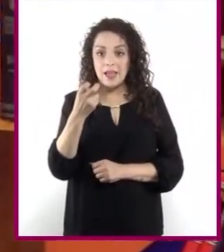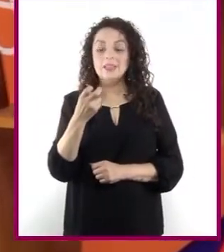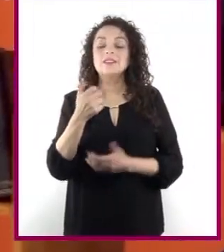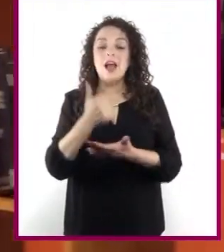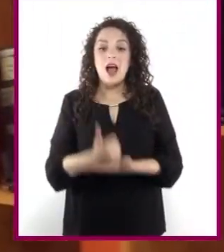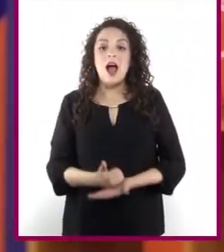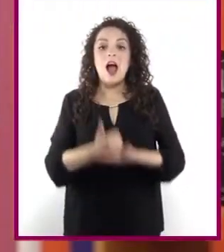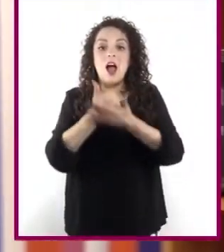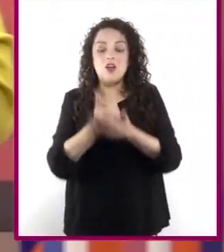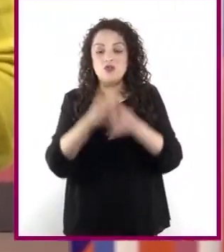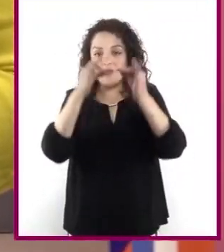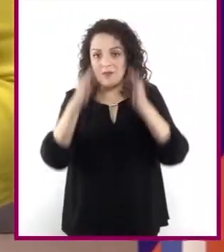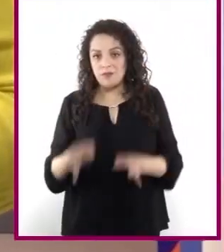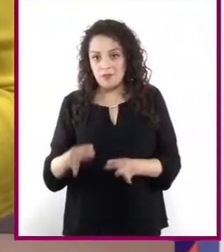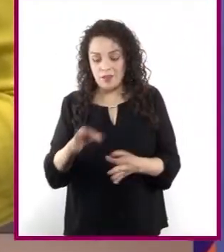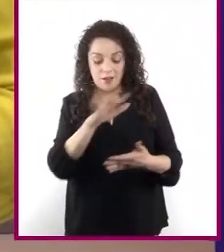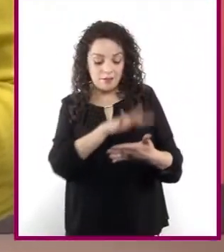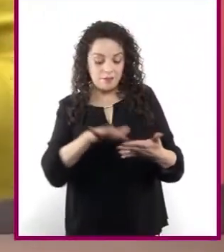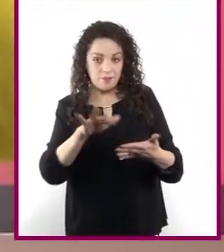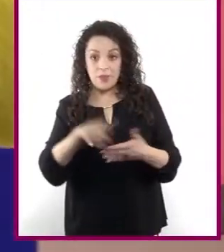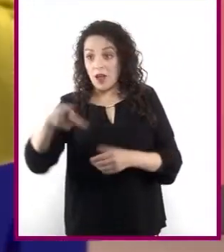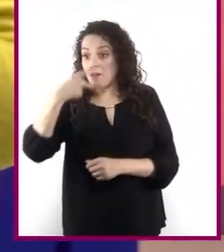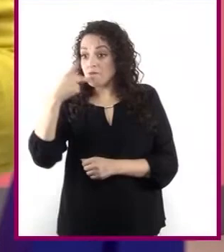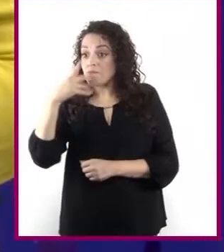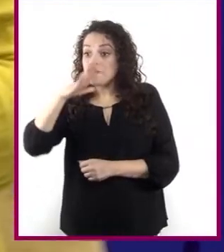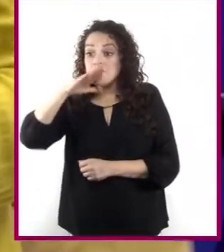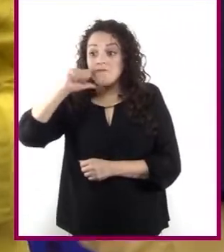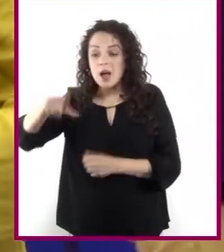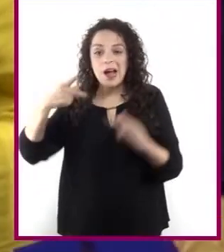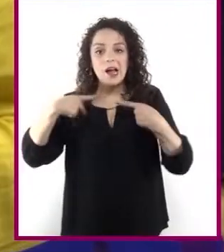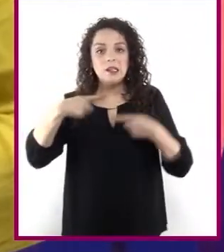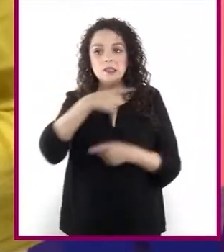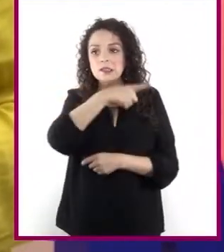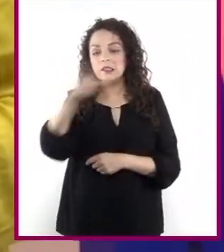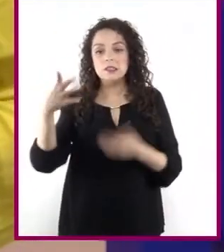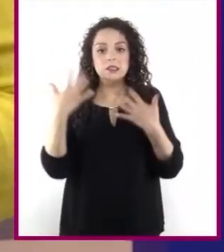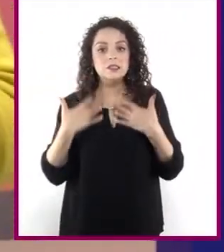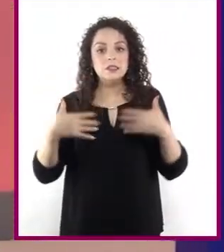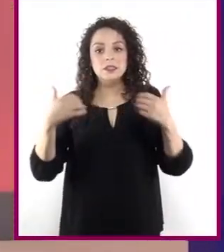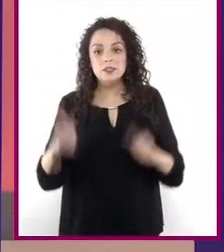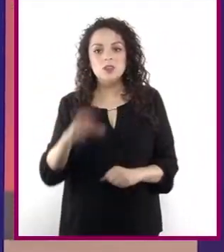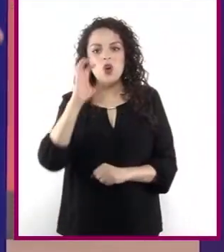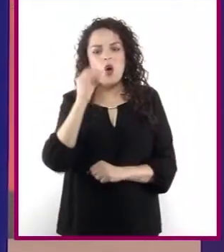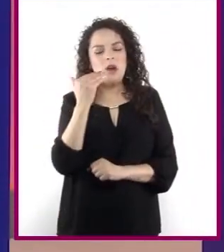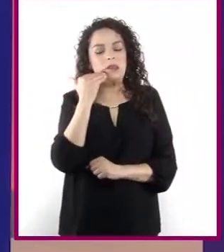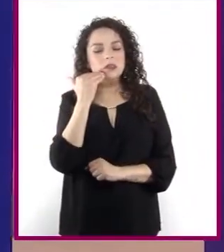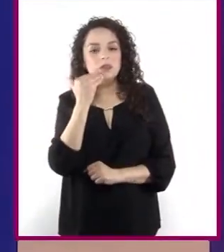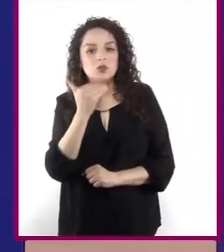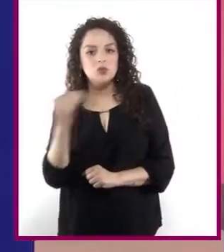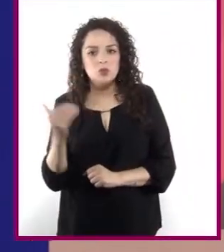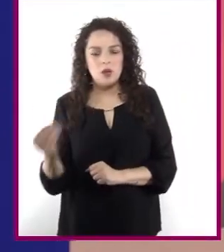Una mala pronunciación hará que el público no capte o entienda el mensaje, se